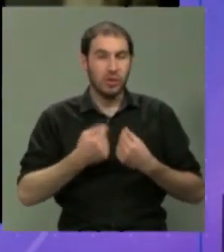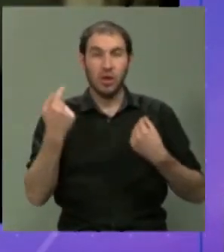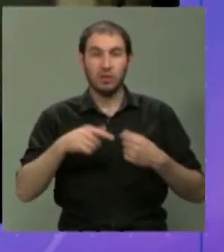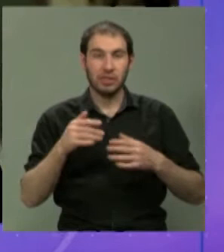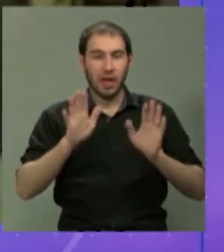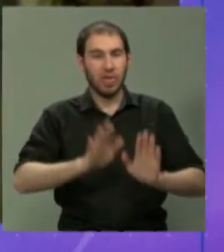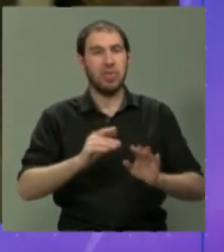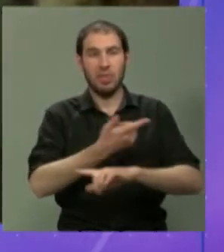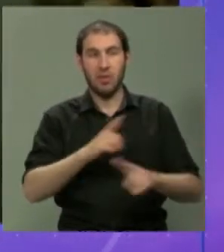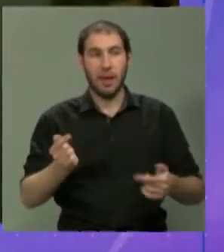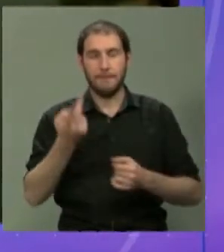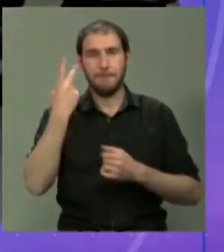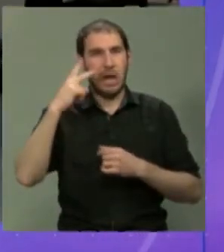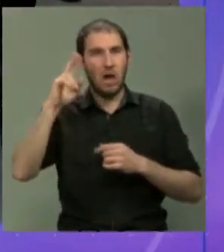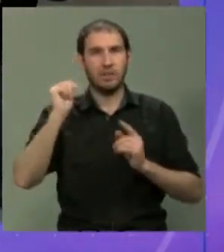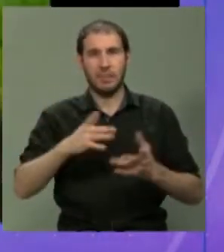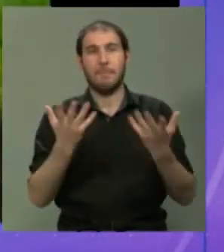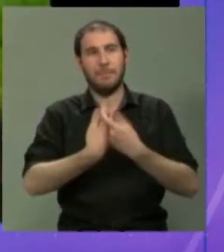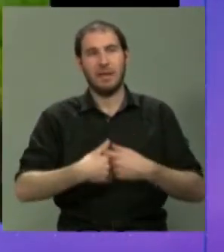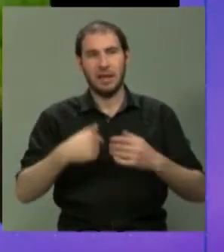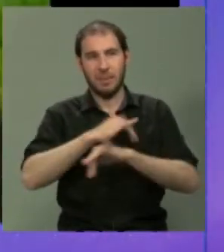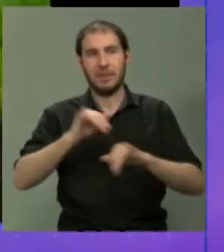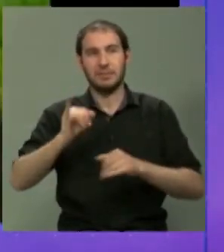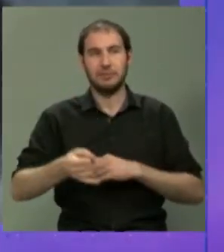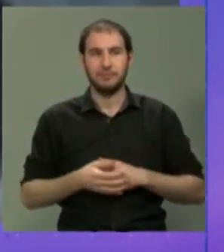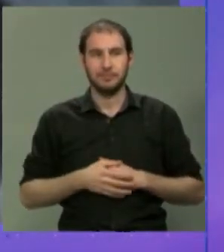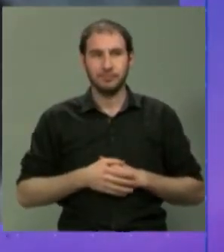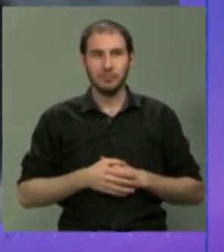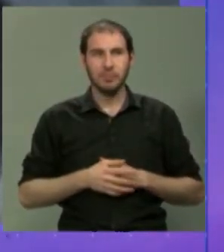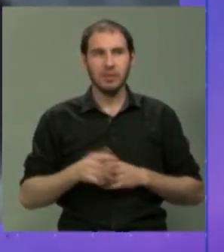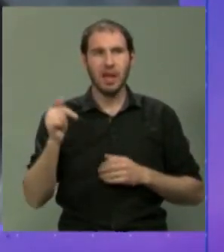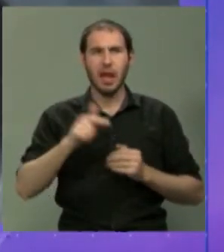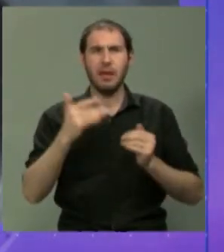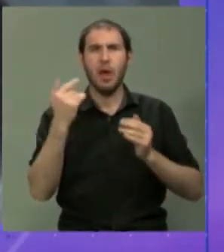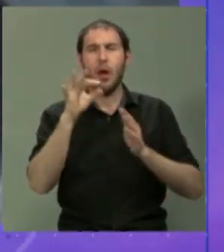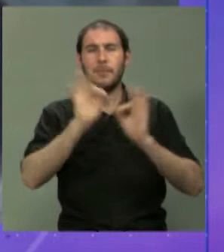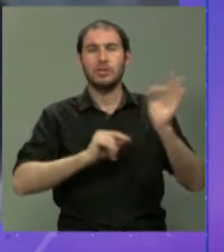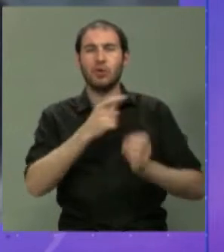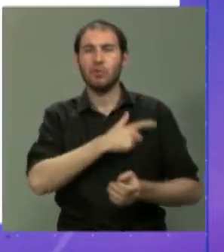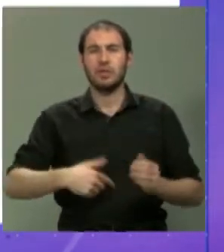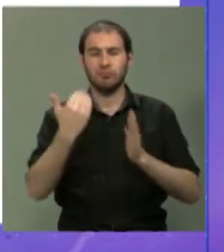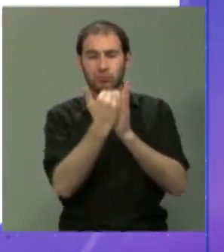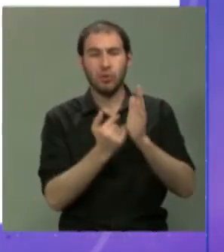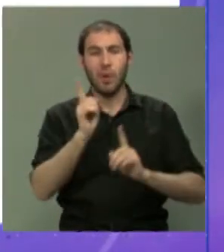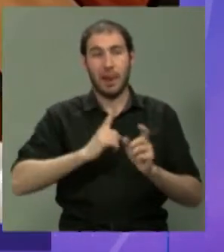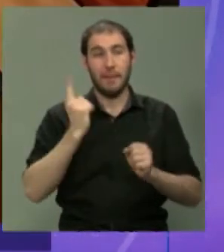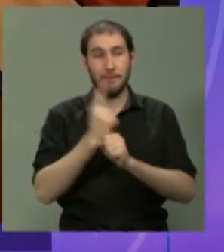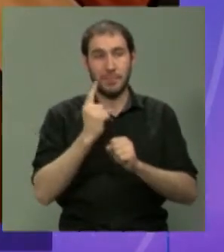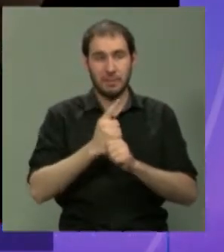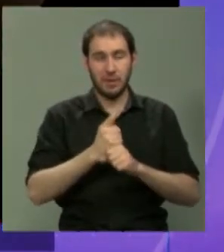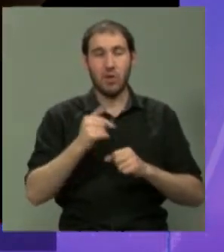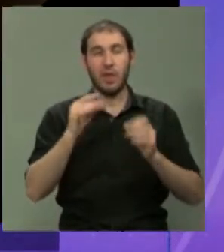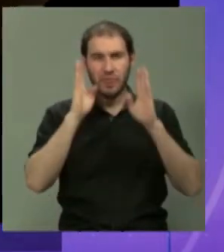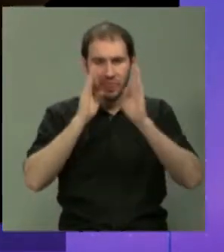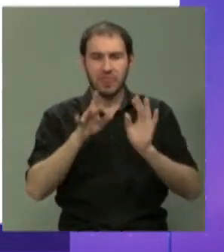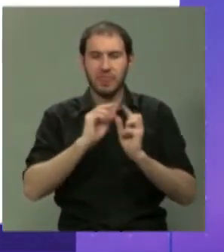se calmó, y para colmo también se mezcló con la campaña. ¿Cuáles son las claves del proyecto del gobierno? Primero, enmarcar el